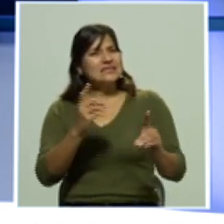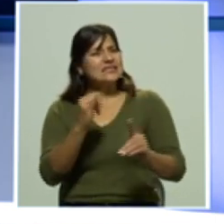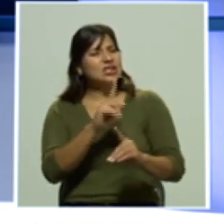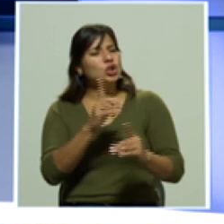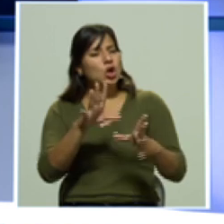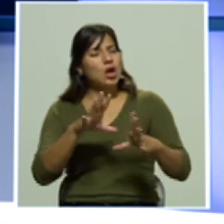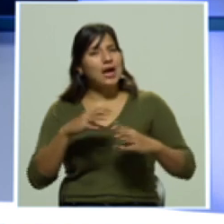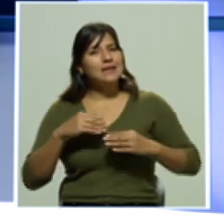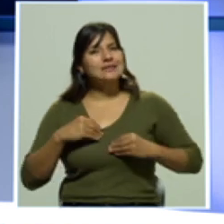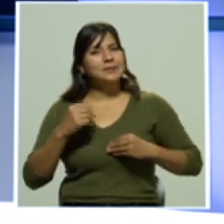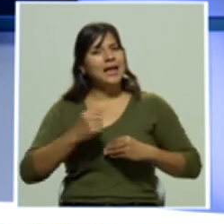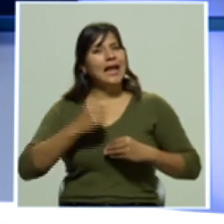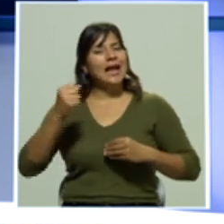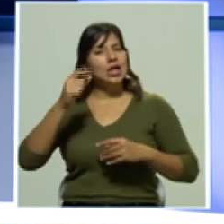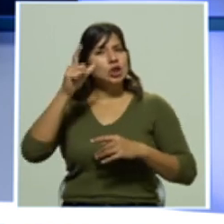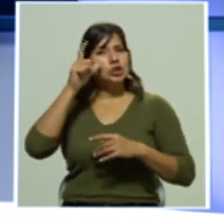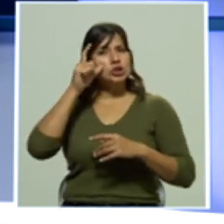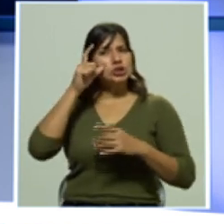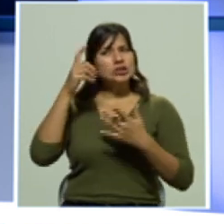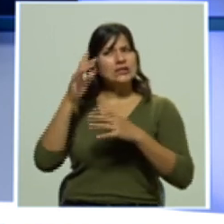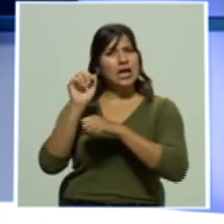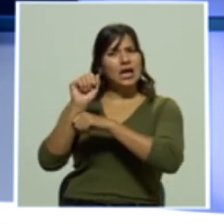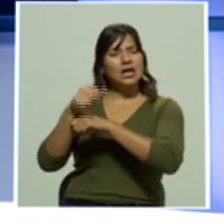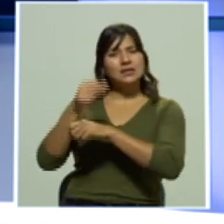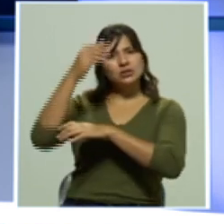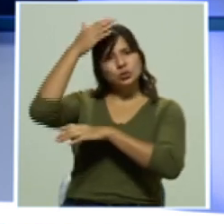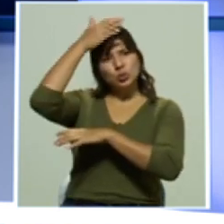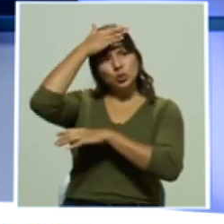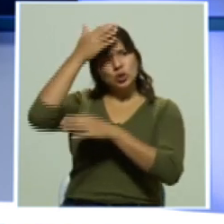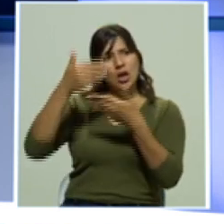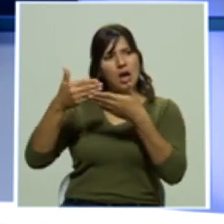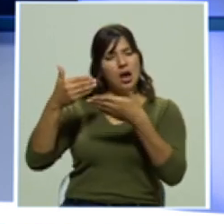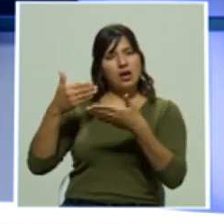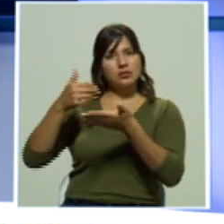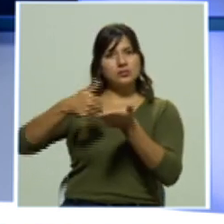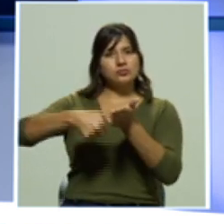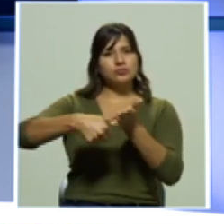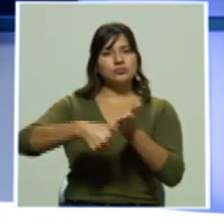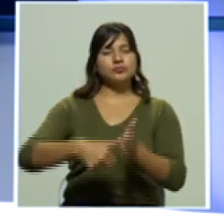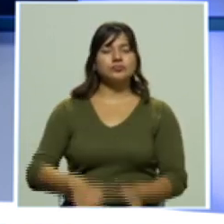Biden sobre el presidente Donald Trump en las pasadas elecciones.